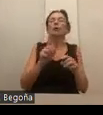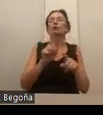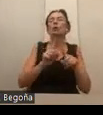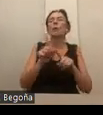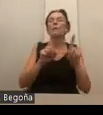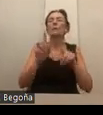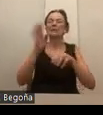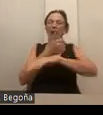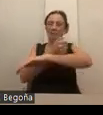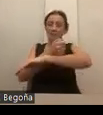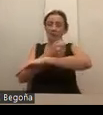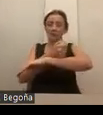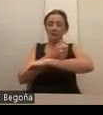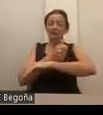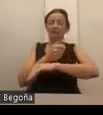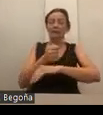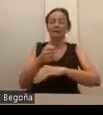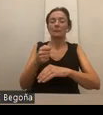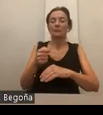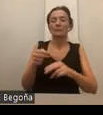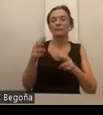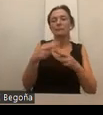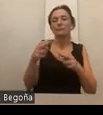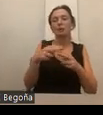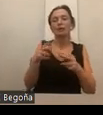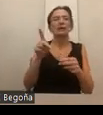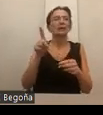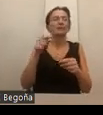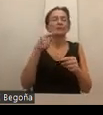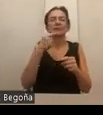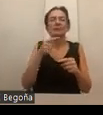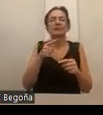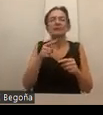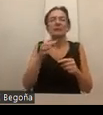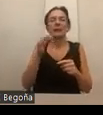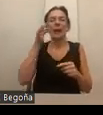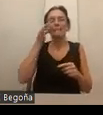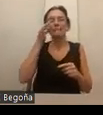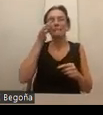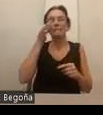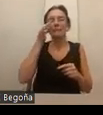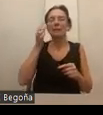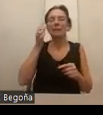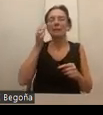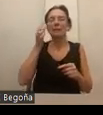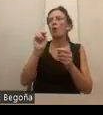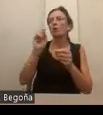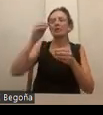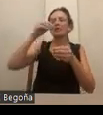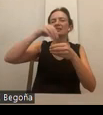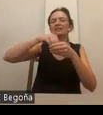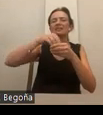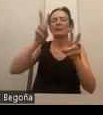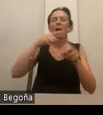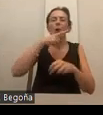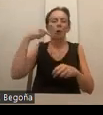no nos afecta, o sea, la piel no está sometida a un entorno de exceso de